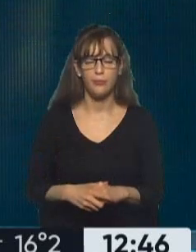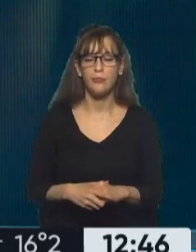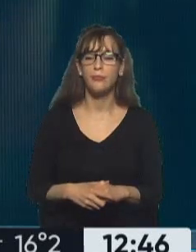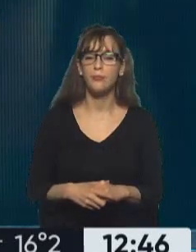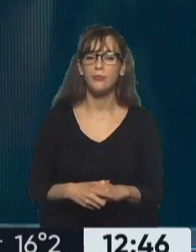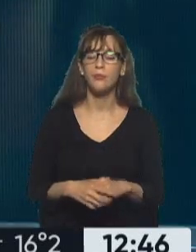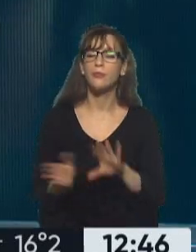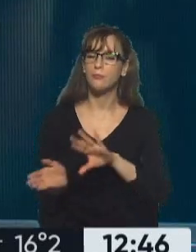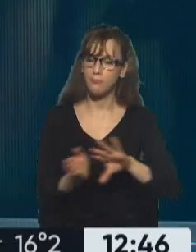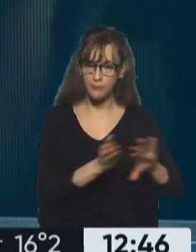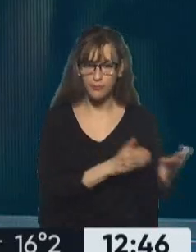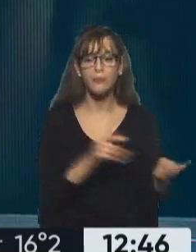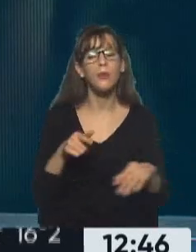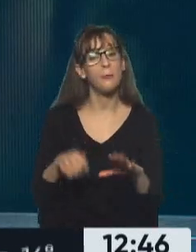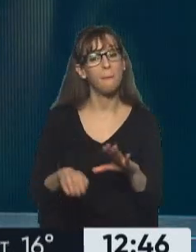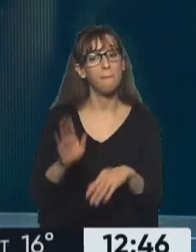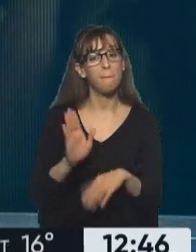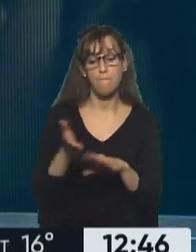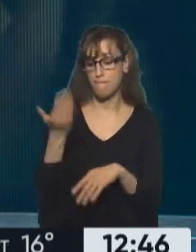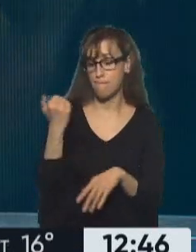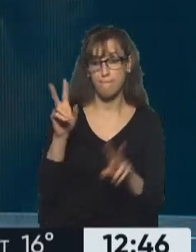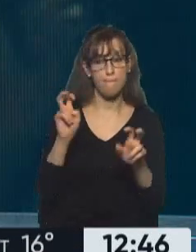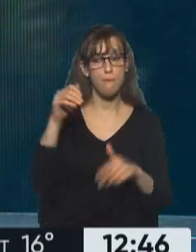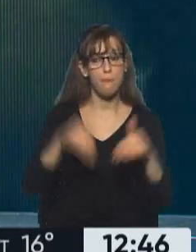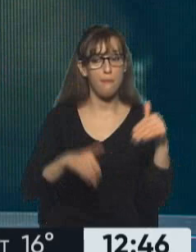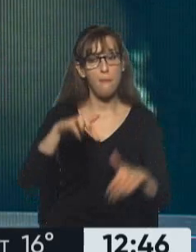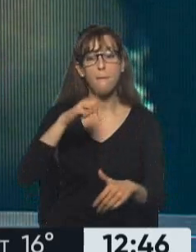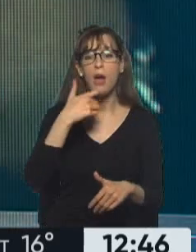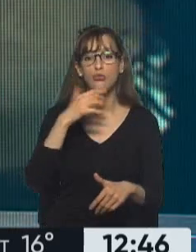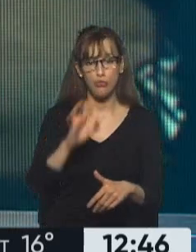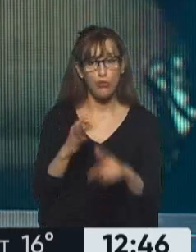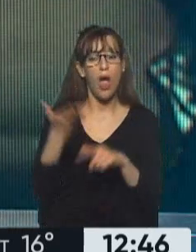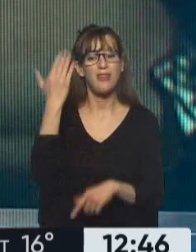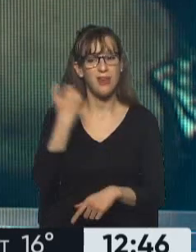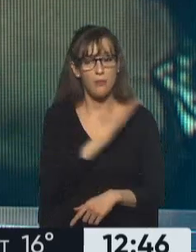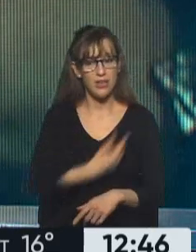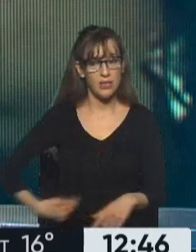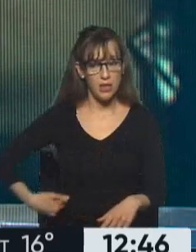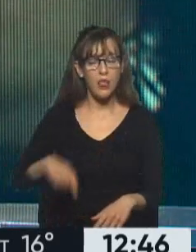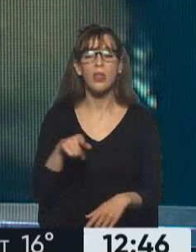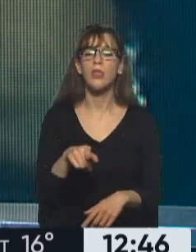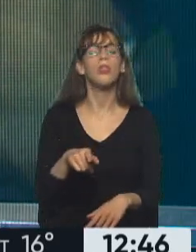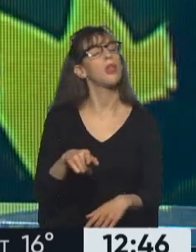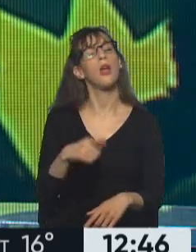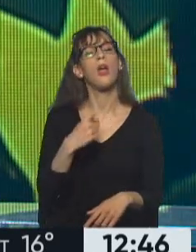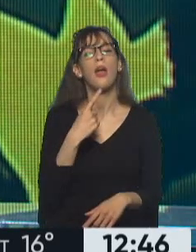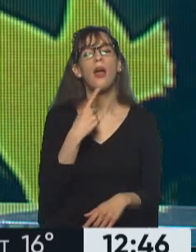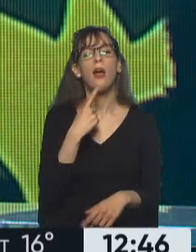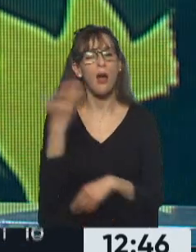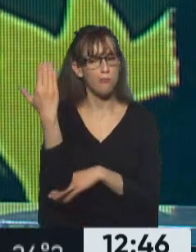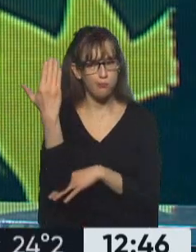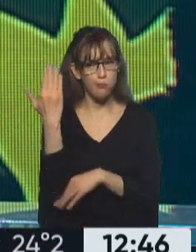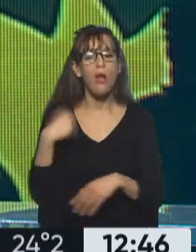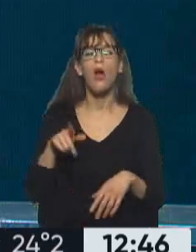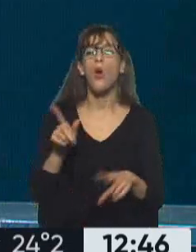seguimos ocupándonos de lo que ocurrió justamente con estas pasos el presente alberto fernández en el día de ayer hablaba de un plebiscito a la gestión por eso junto con raúl dellatorre